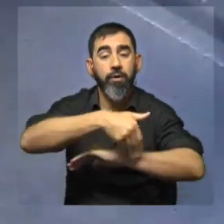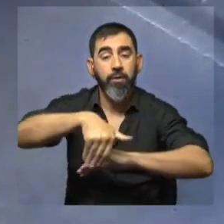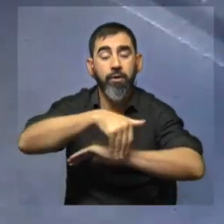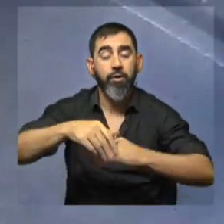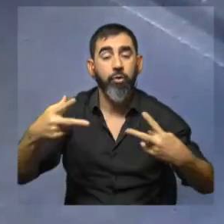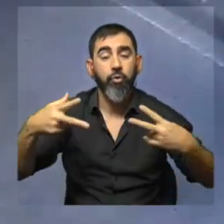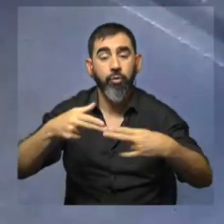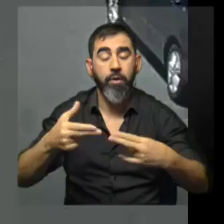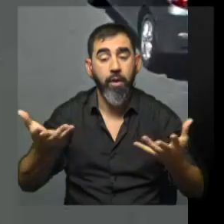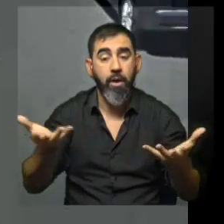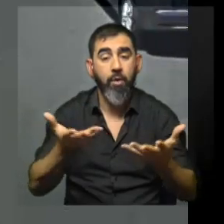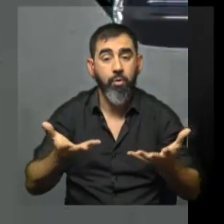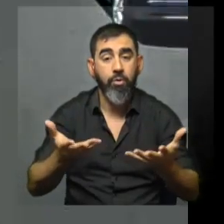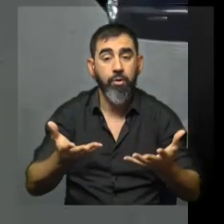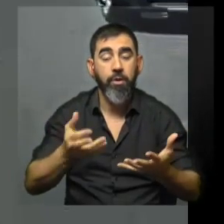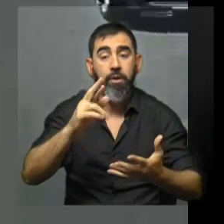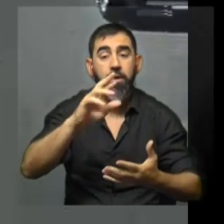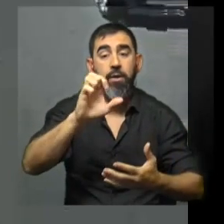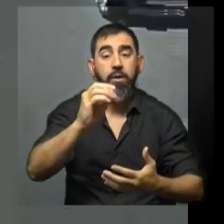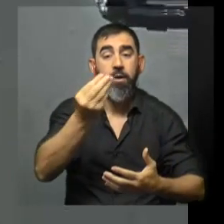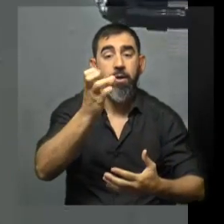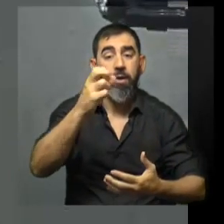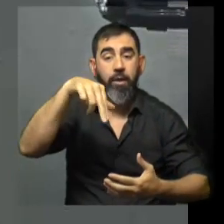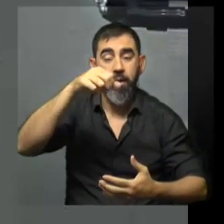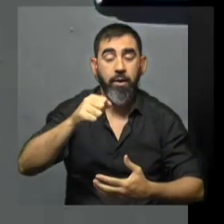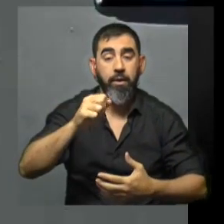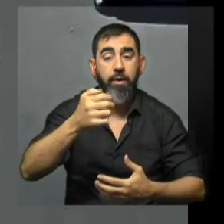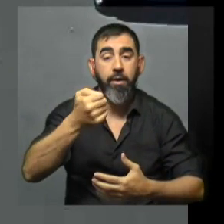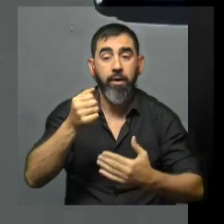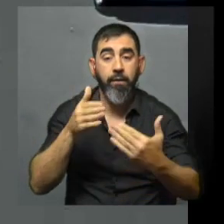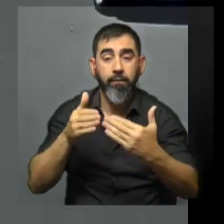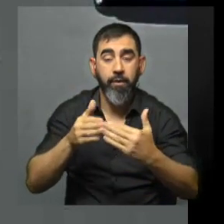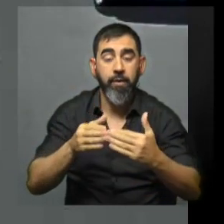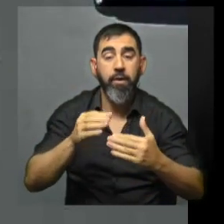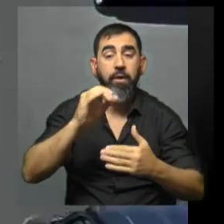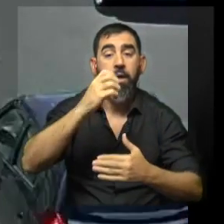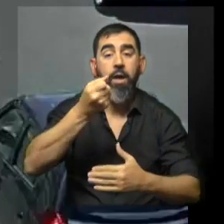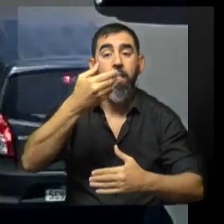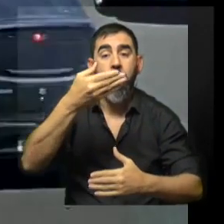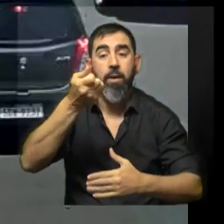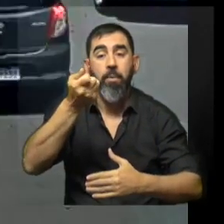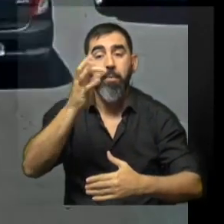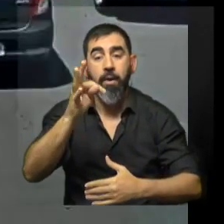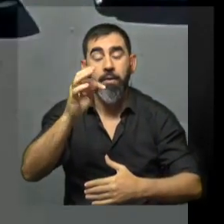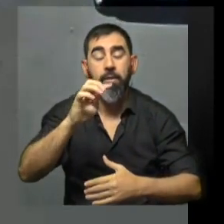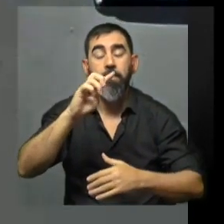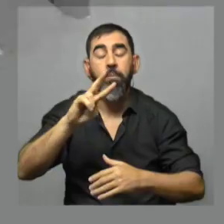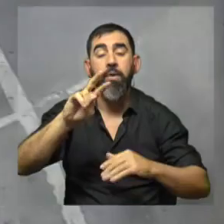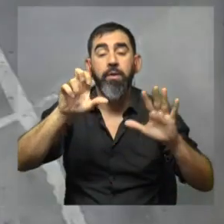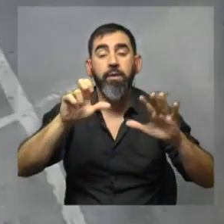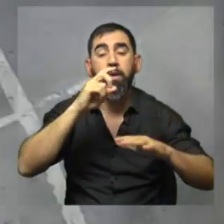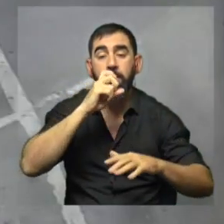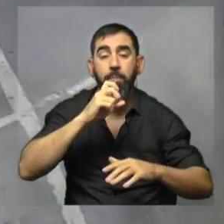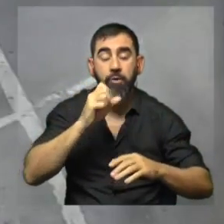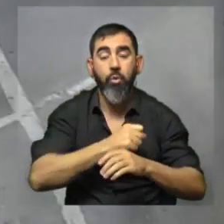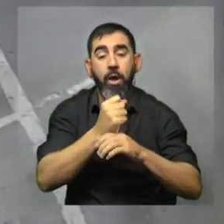está cortado ahora la calle Joaquín Requena entre Palmar y Rivera y Juan Carlos Sabat y 26 de marzo. Esto hasta las 20 horas. O que, por